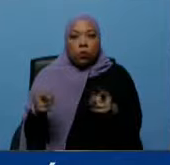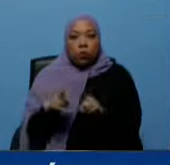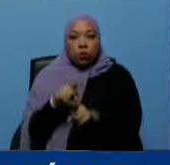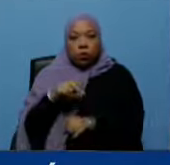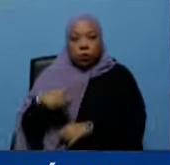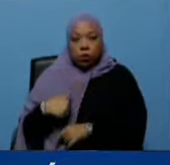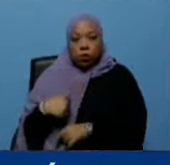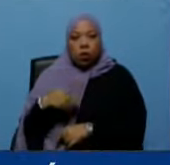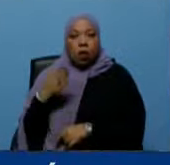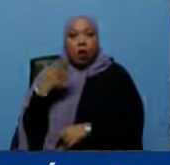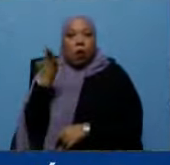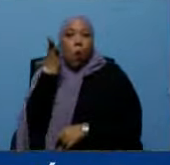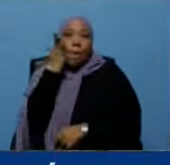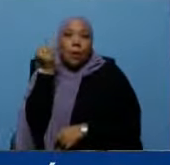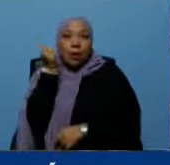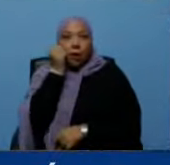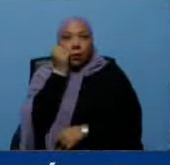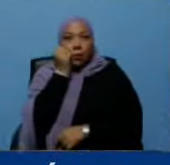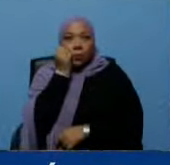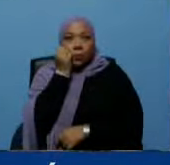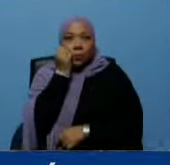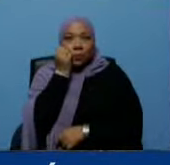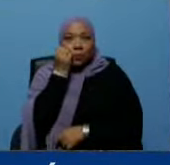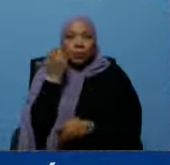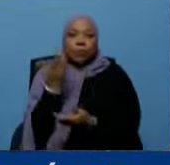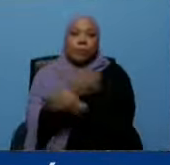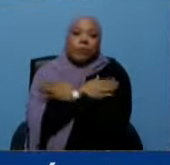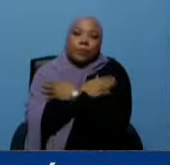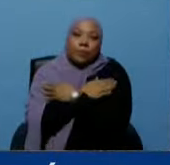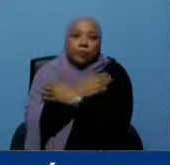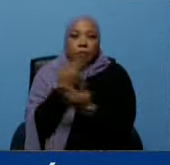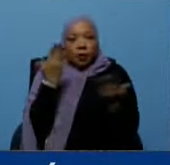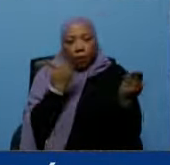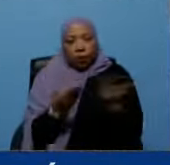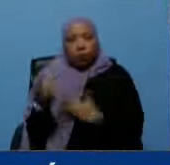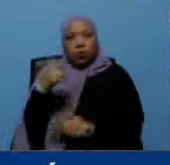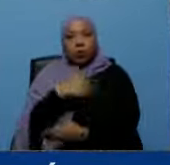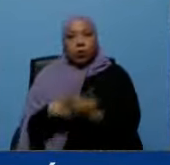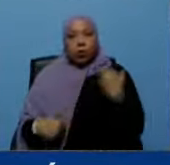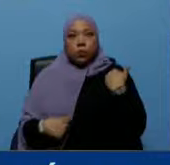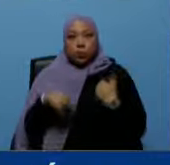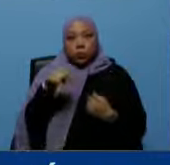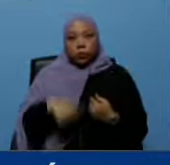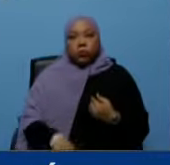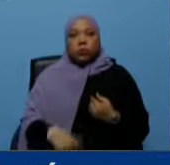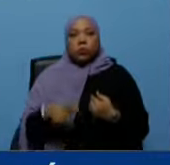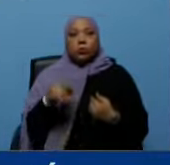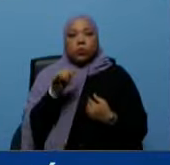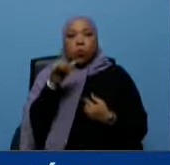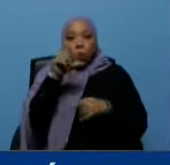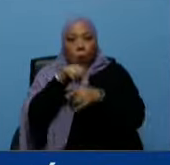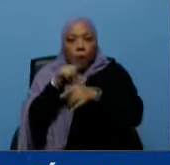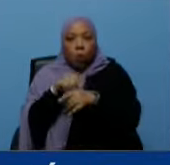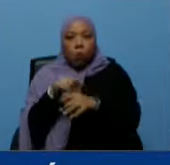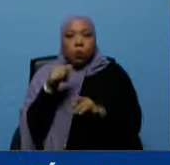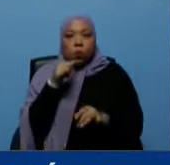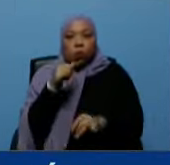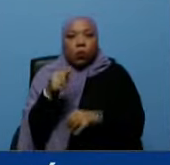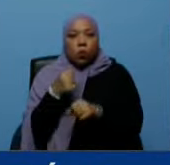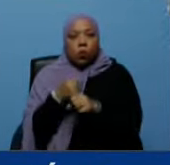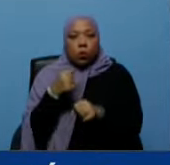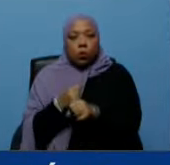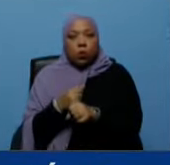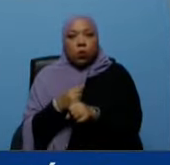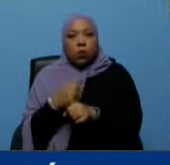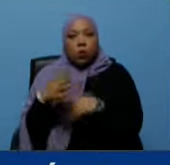nuestra madrina, un saludo fraternal. Y en verdad, pues, presidente, desde la cuna del doctor José Gregorio Hernández,